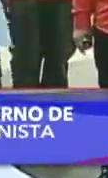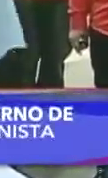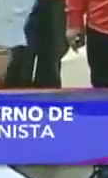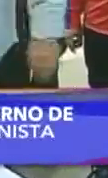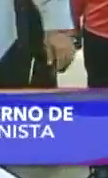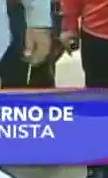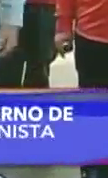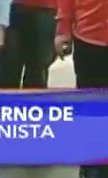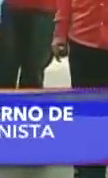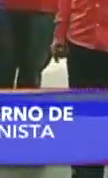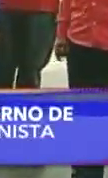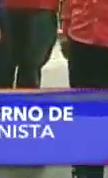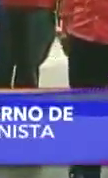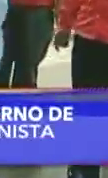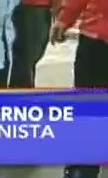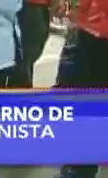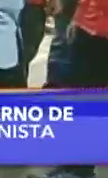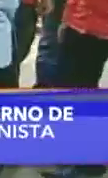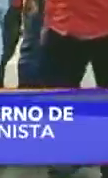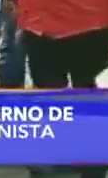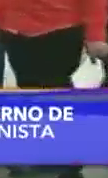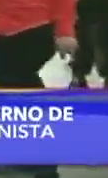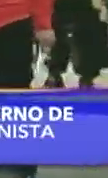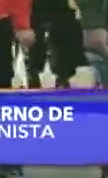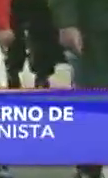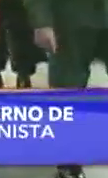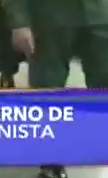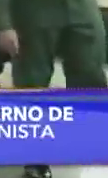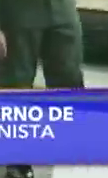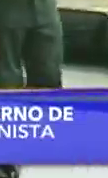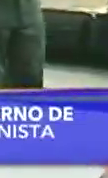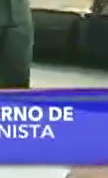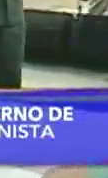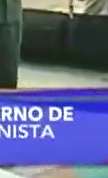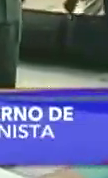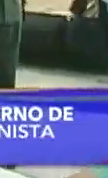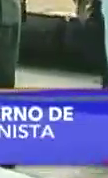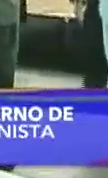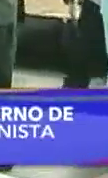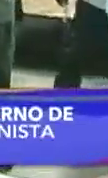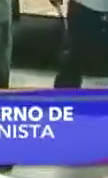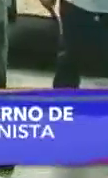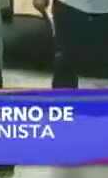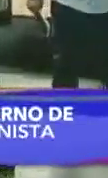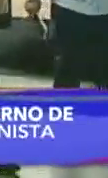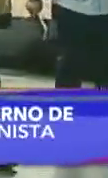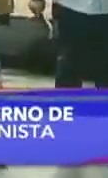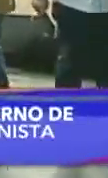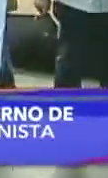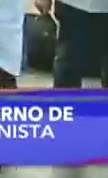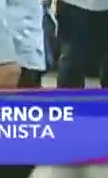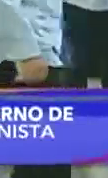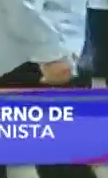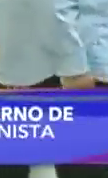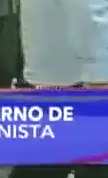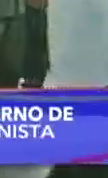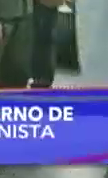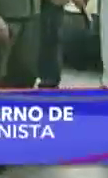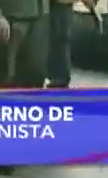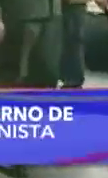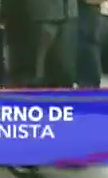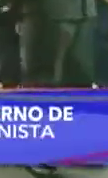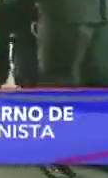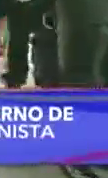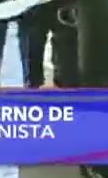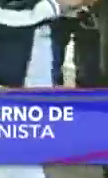presidente constitucional de la República Bolivariana de Venezuela hoy en día. Vemos allí entonces el saludo del jefe de Estado venezolano